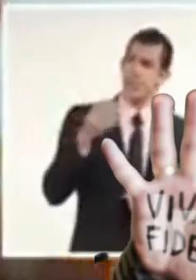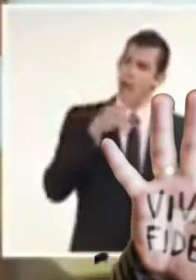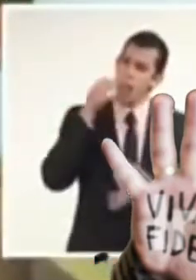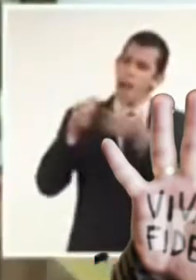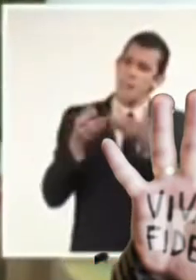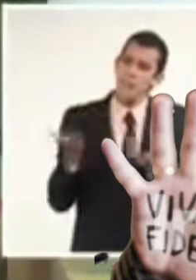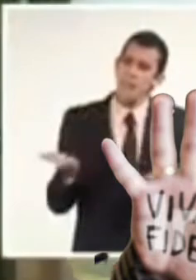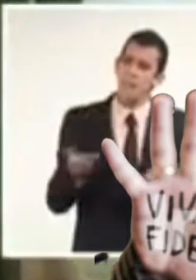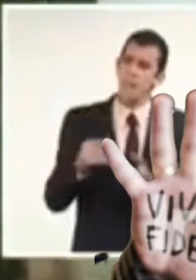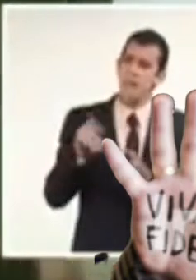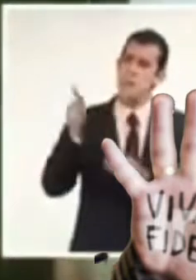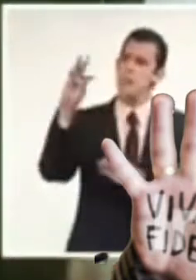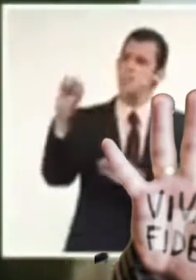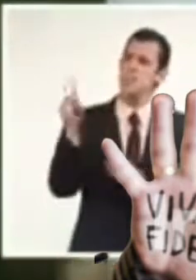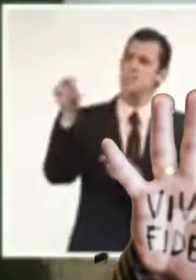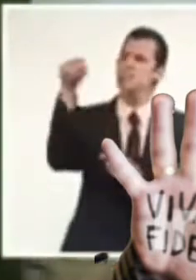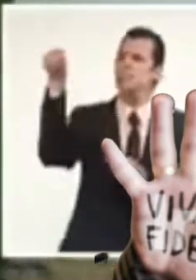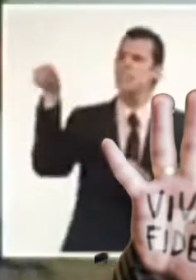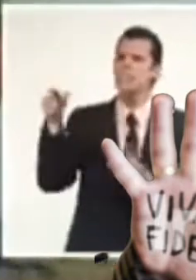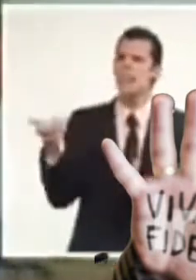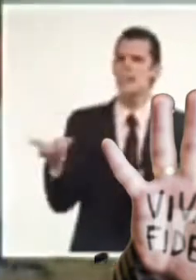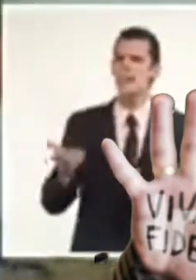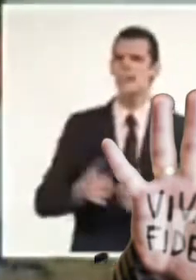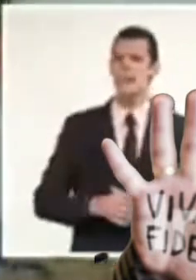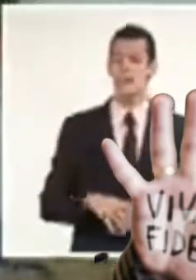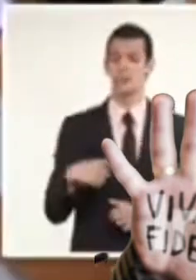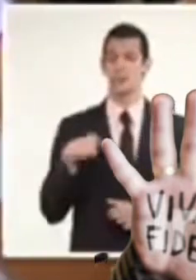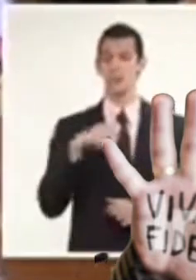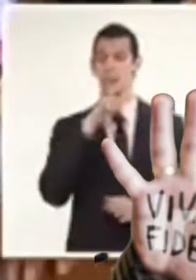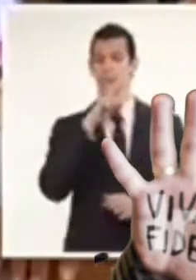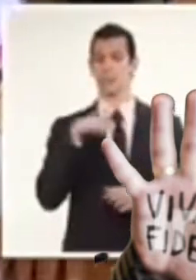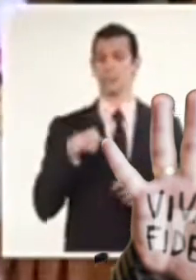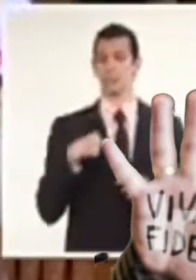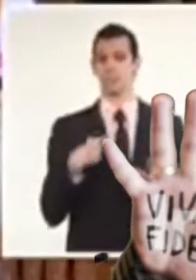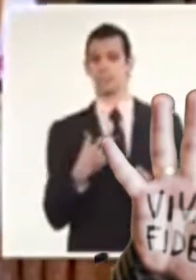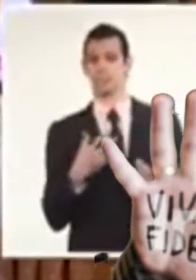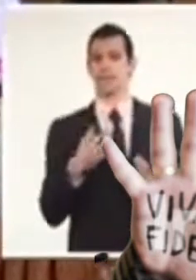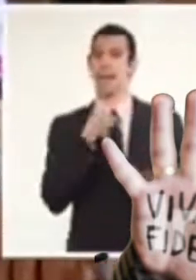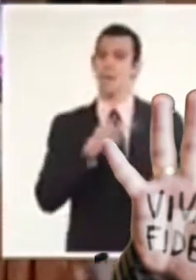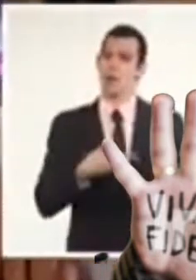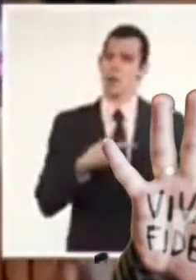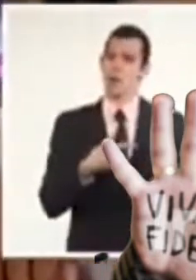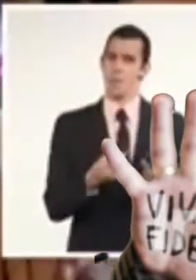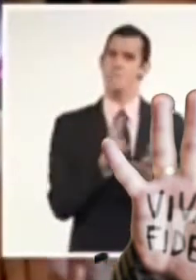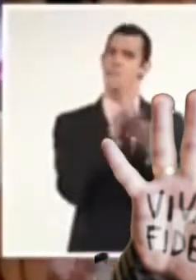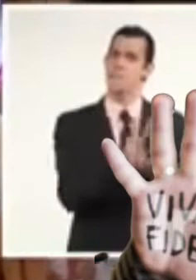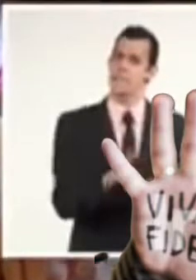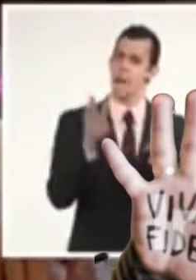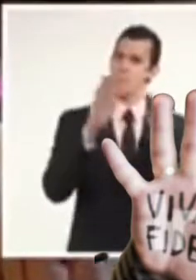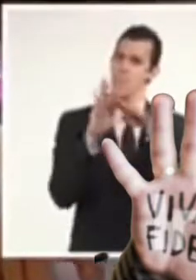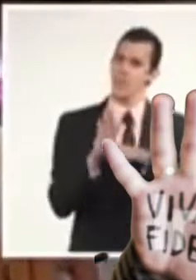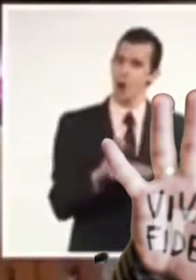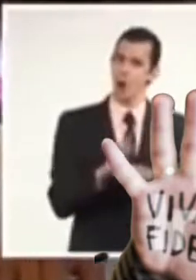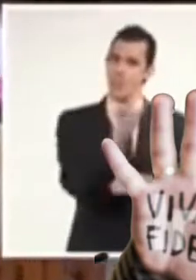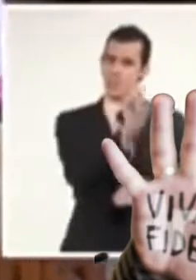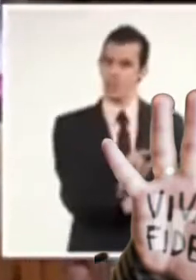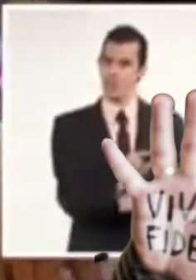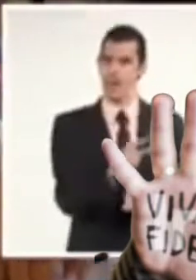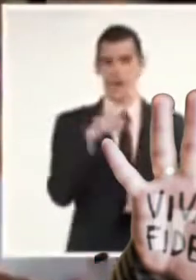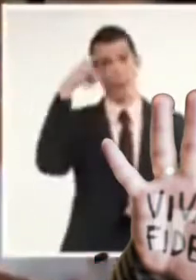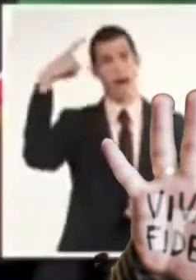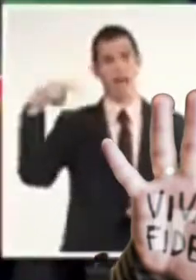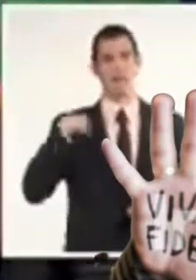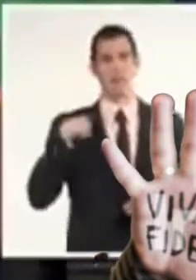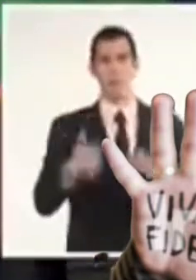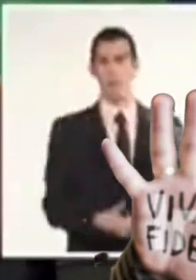el ejercicio que estaba en la pizarra. Una situación bien difícil porque es que imagínate, uno frente a un metodólogo se pone nervioso, imagínate frente al presidente.